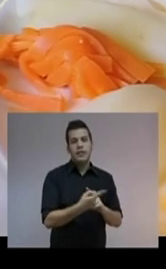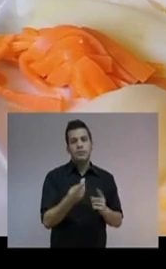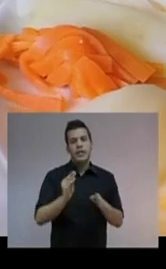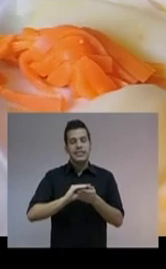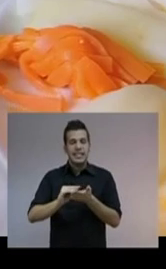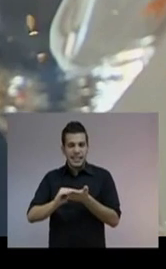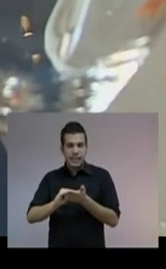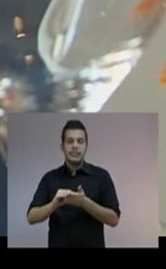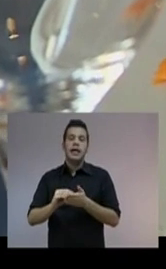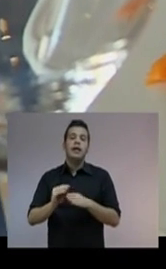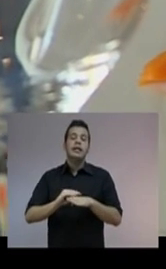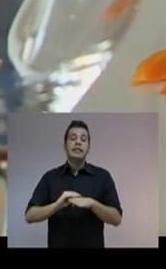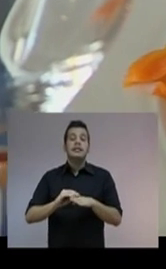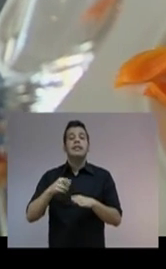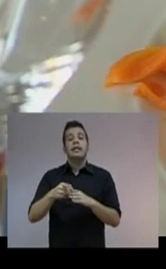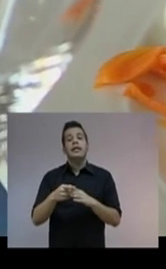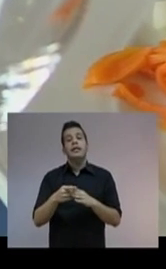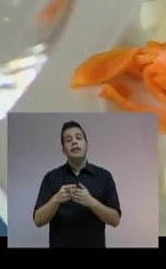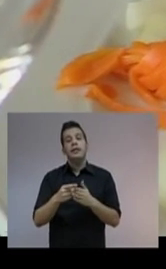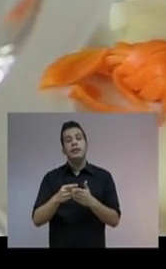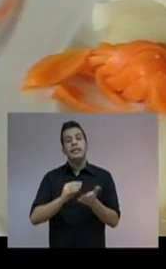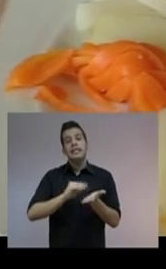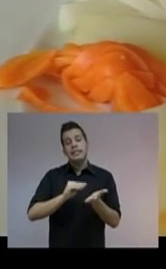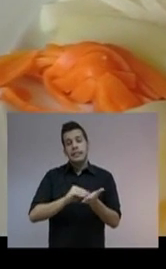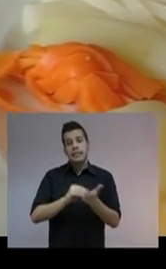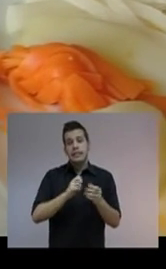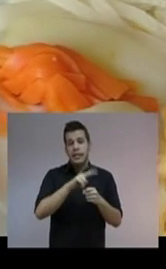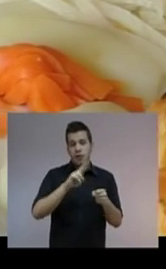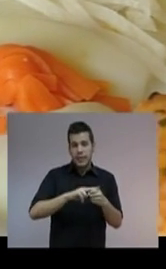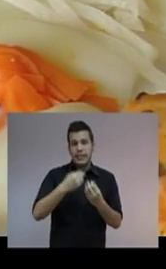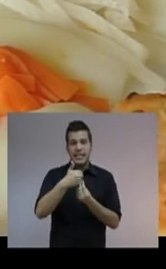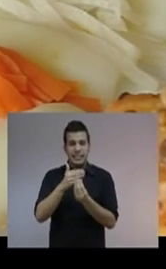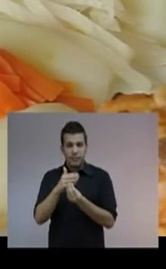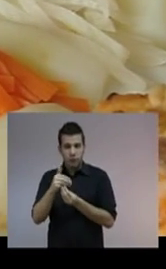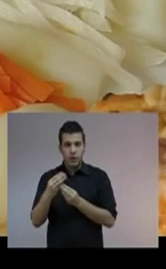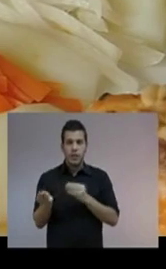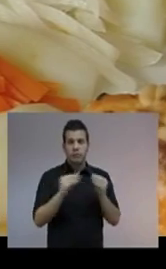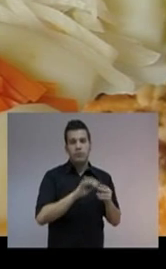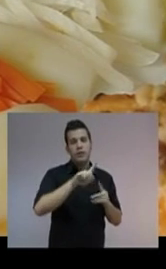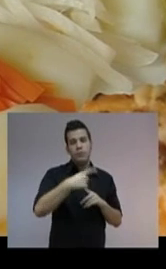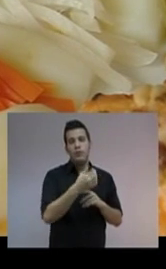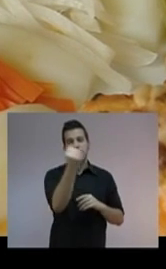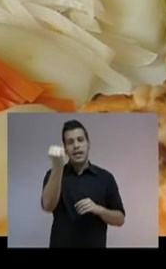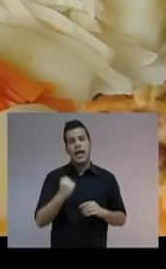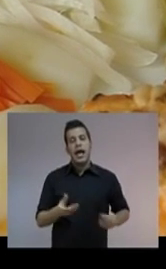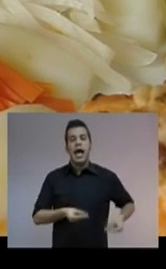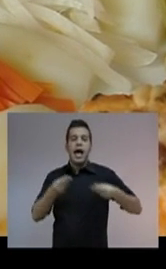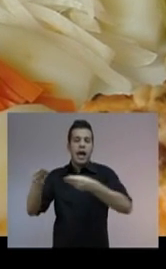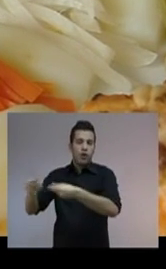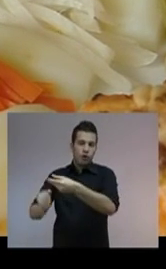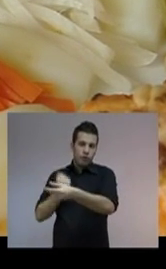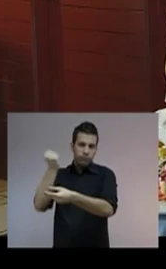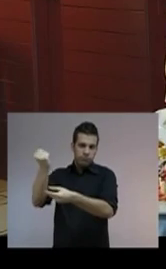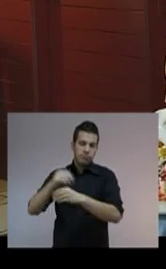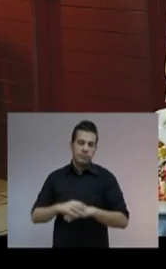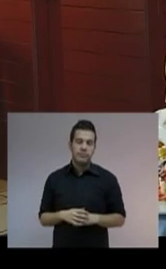salsa esta de tomate y cebolla fina y lo ponemos un tanto al horno y queda, francamente la gente se va entusiasmada con este